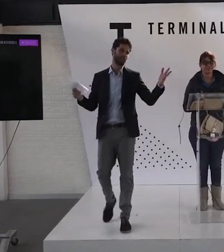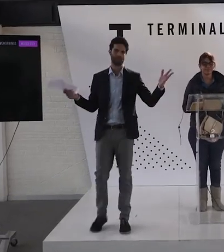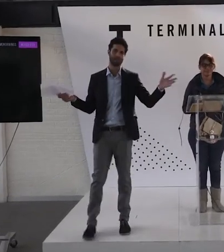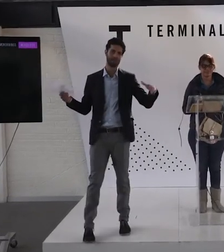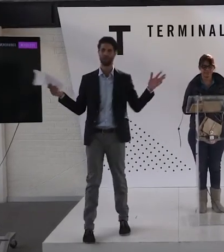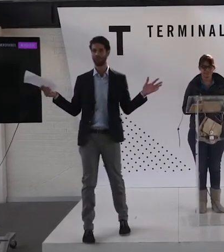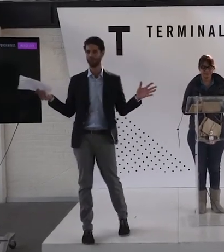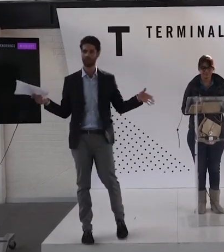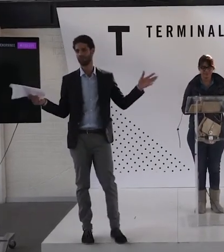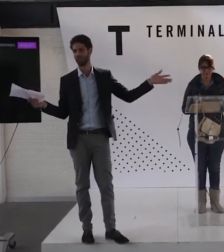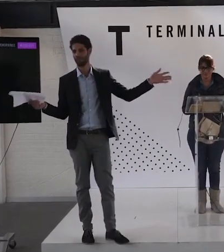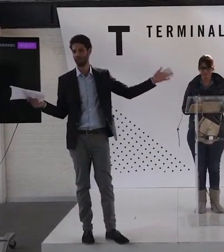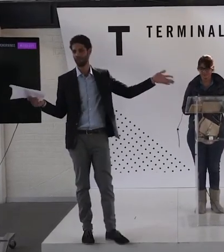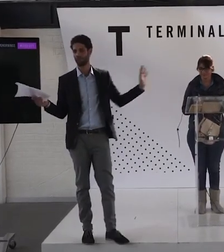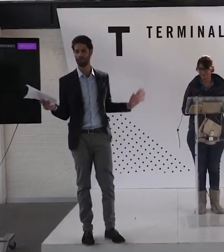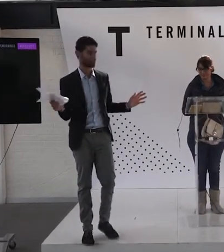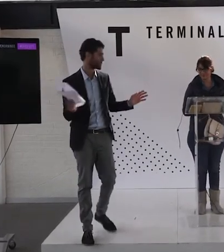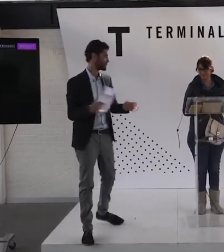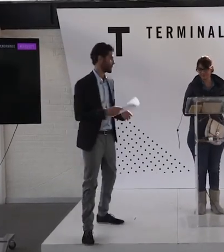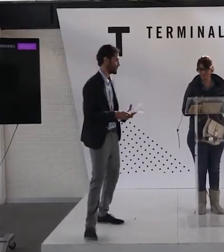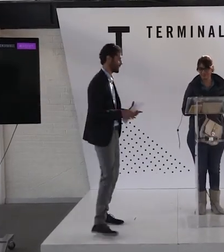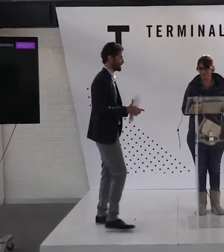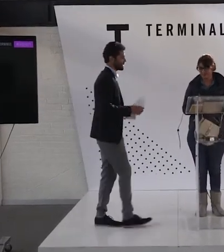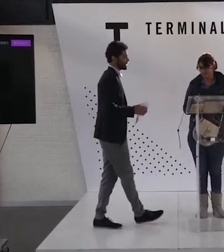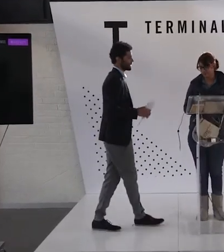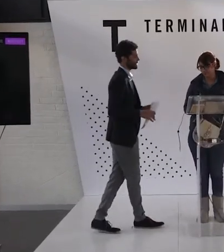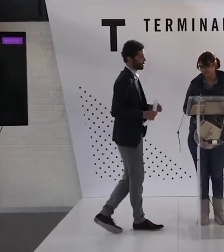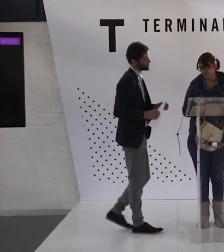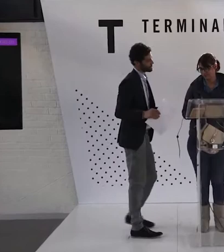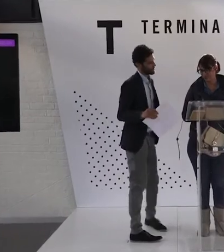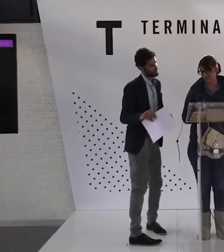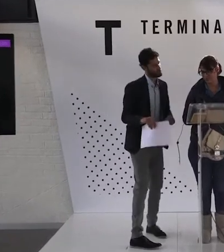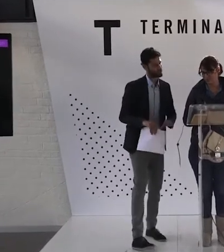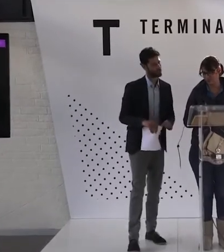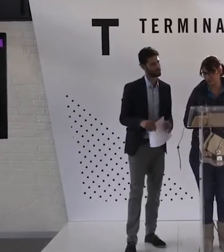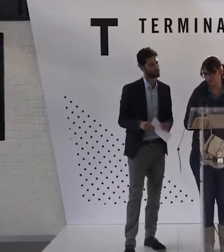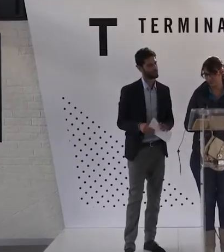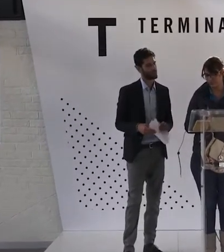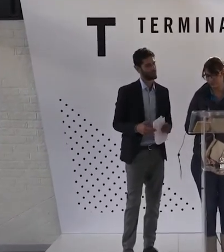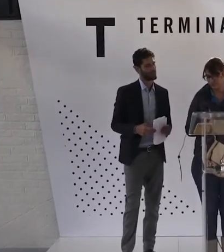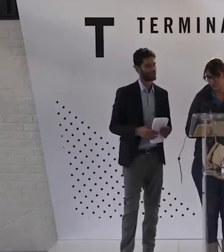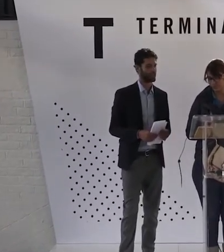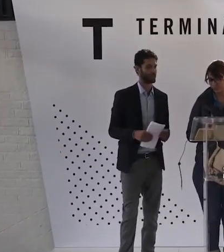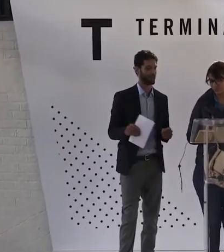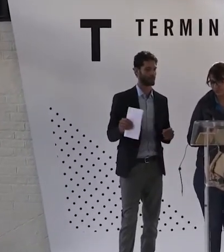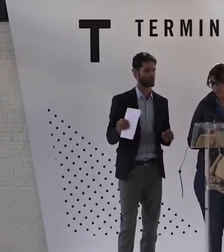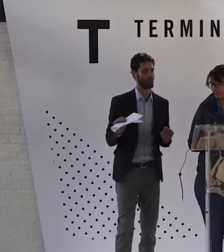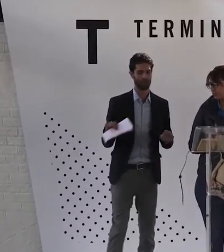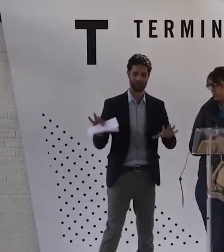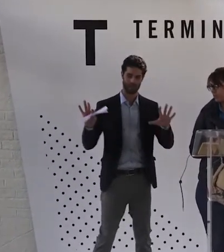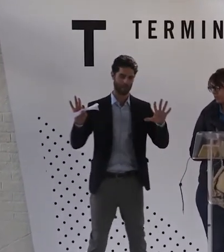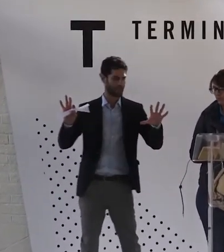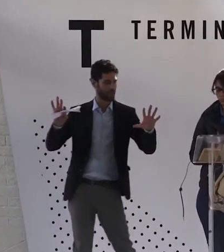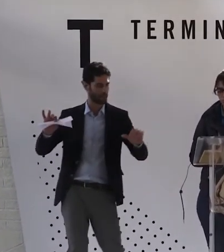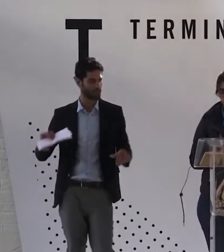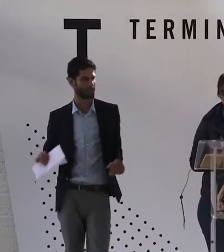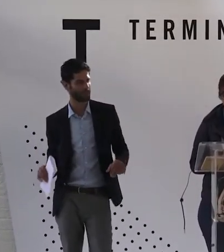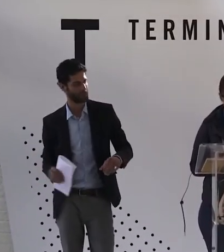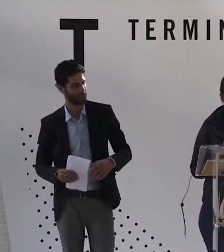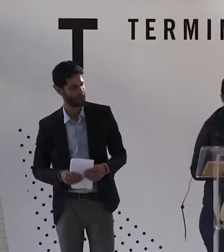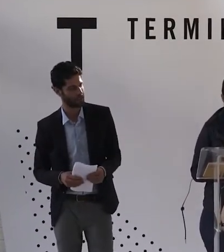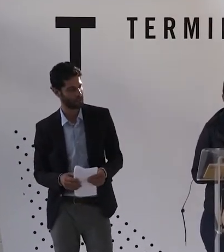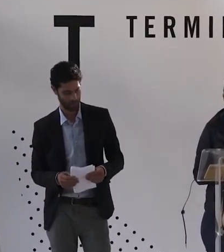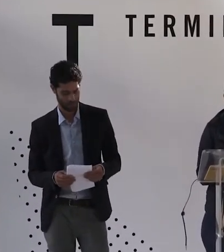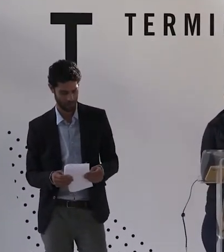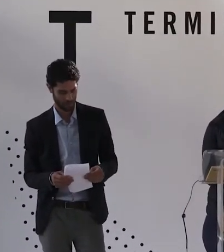aquí pedí que me prestaran unos libros. Y me trajeron estos tres. Entonces, quiero que pongas tu mano encima de dos